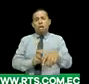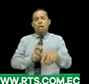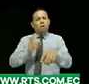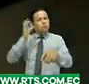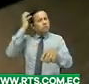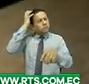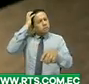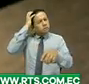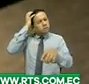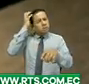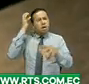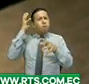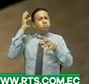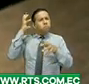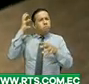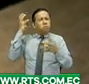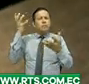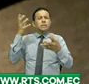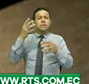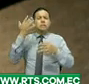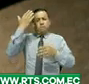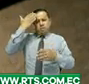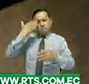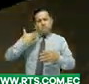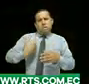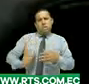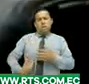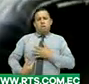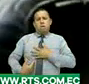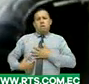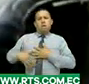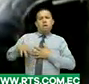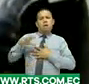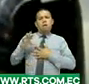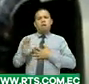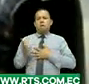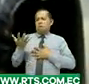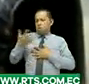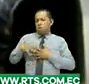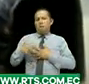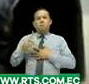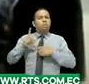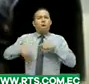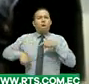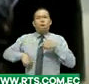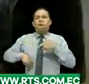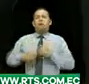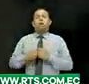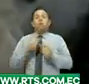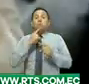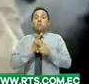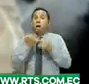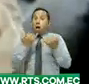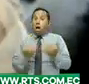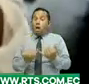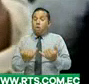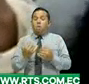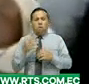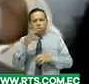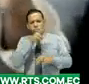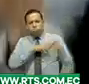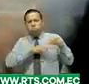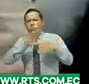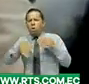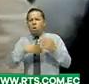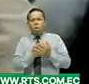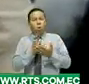con problemas motrices en la parte derecha de su cuerpo. De acuerdo ya a los testigos, todos sabemos que los testigos es la